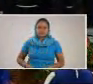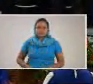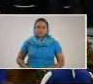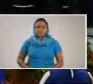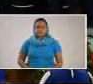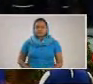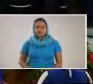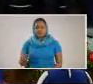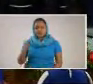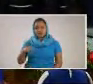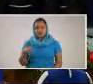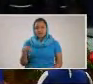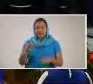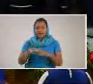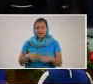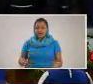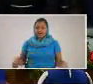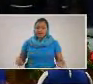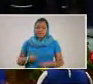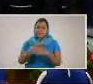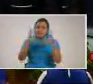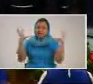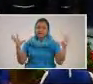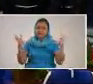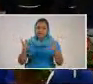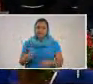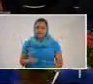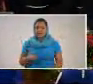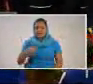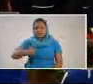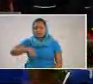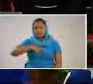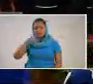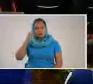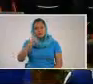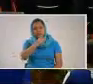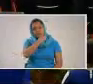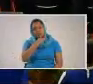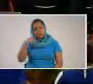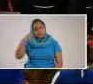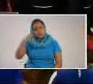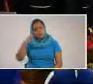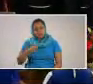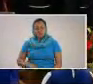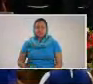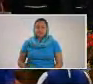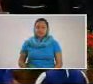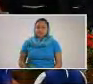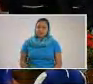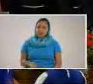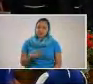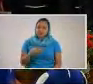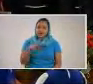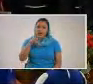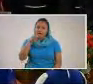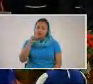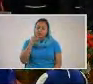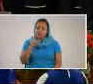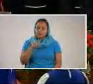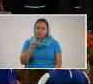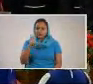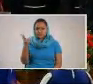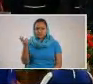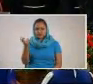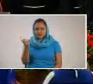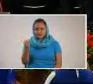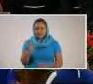hoy por la mañana. No sé si usted tuvo la oportunidad de escuchar alguna o ambas conversaciones, pero él nos pedía que